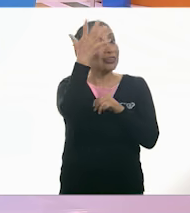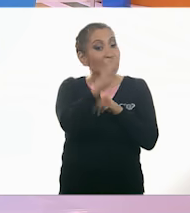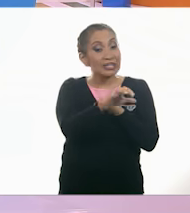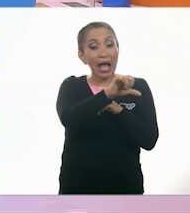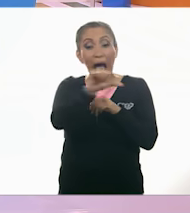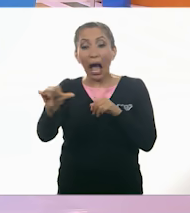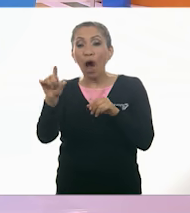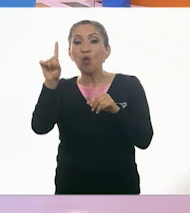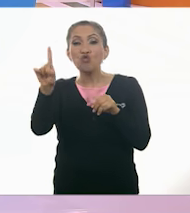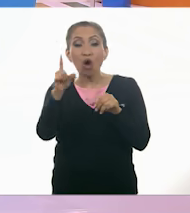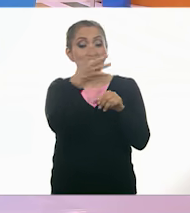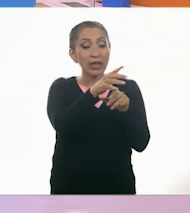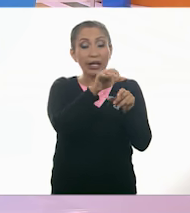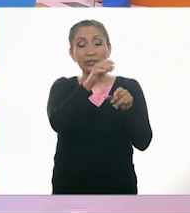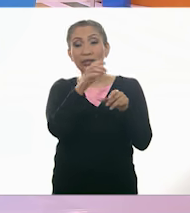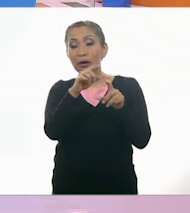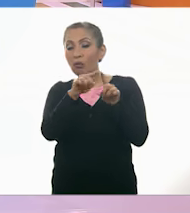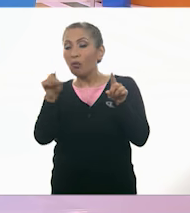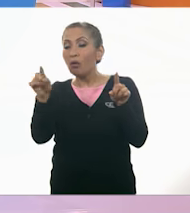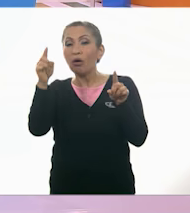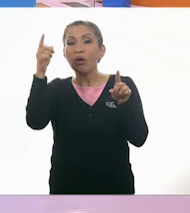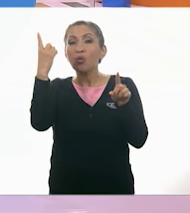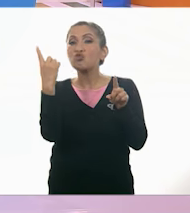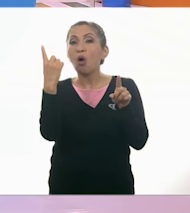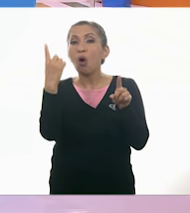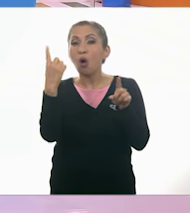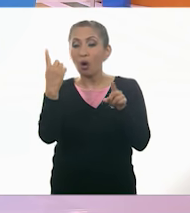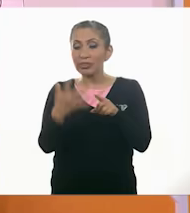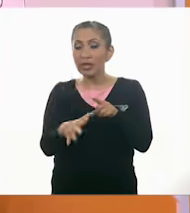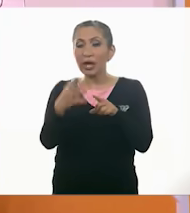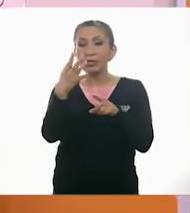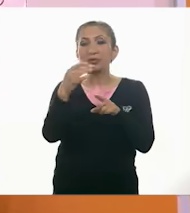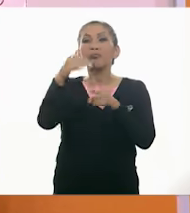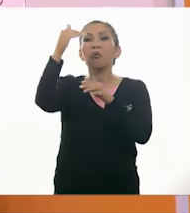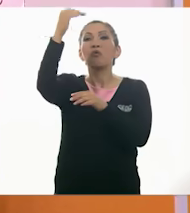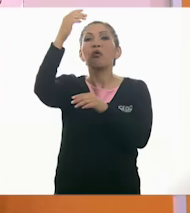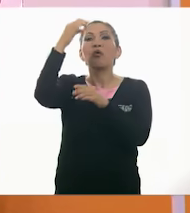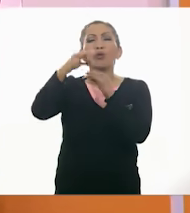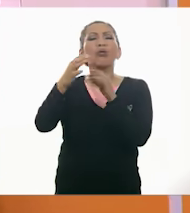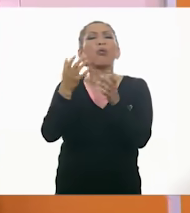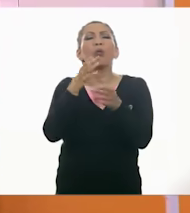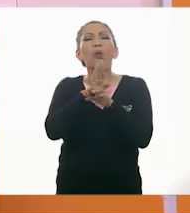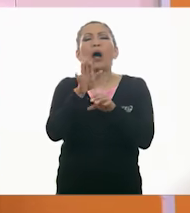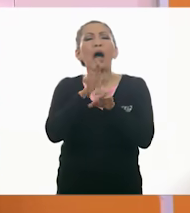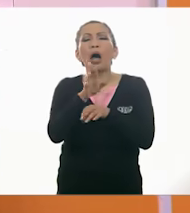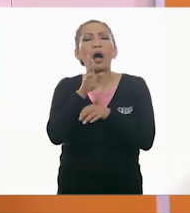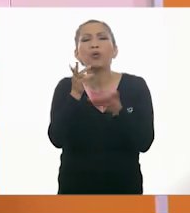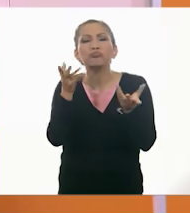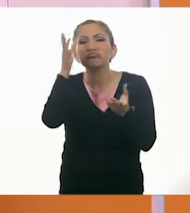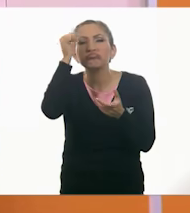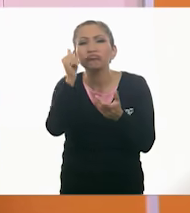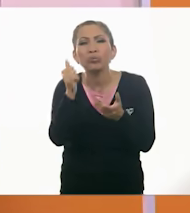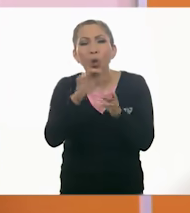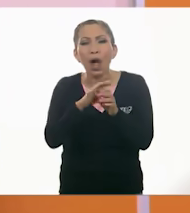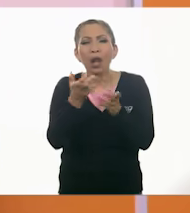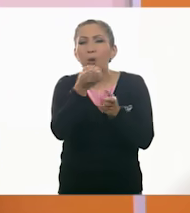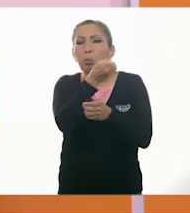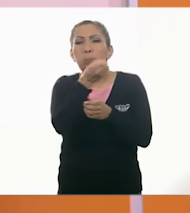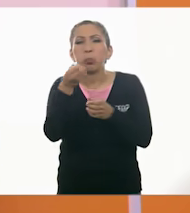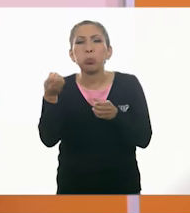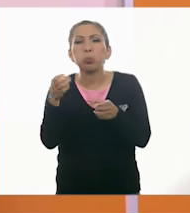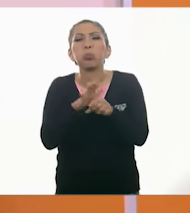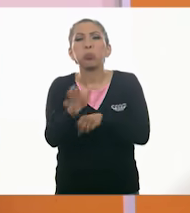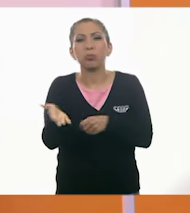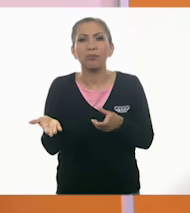10 al 1. Del 10 al 1. En la parte hasta arriba. Ayúdenme. Si ¿cómo a 10? Habíamos quedado, ¿qué era esta secuencia? Ya la habíamos